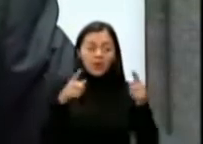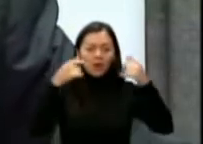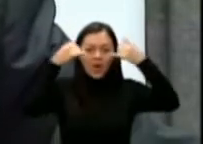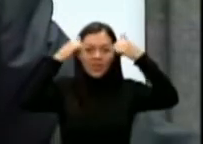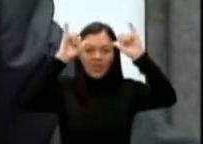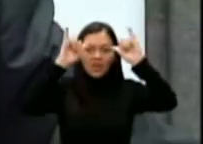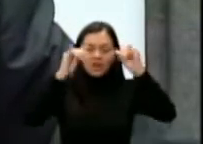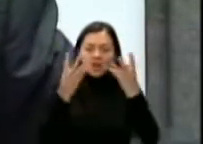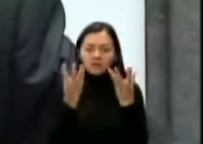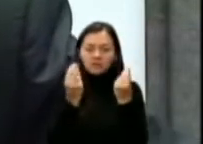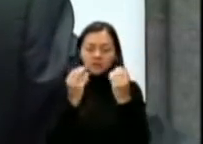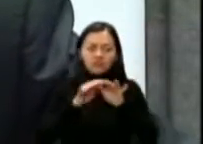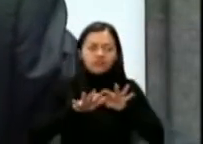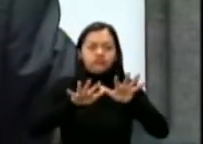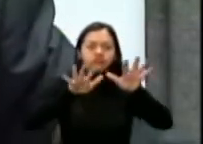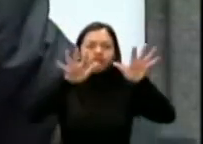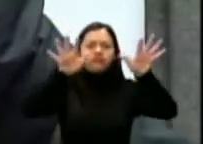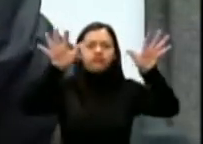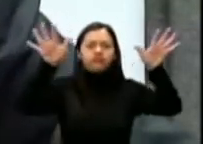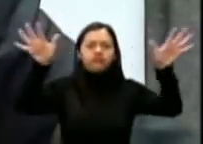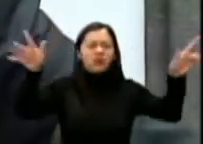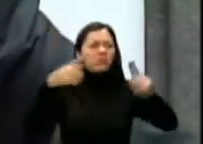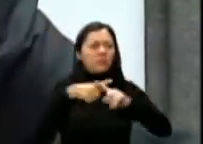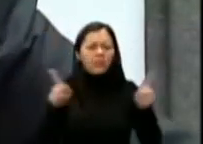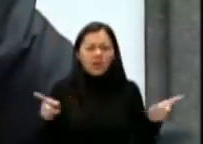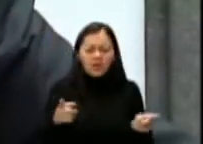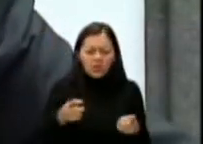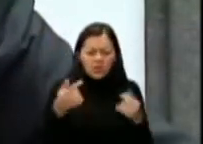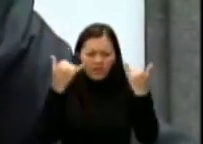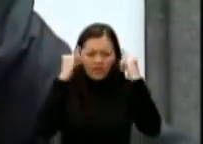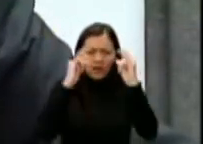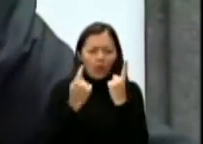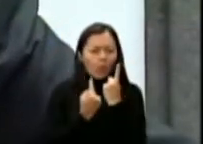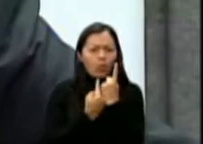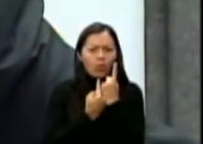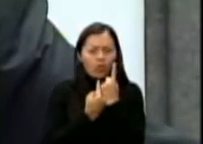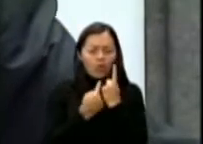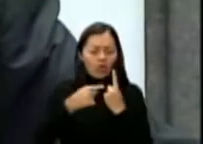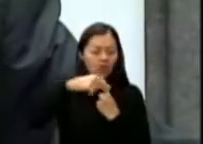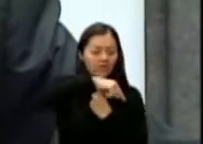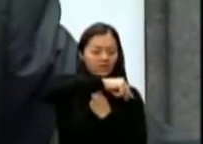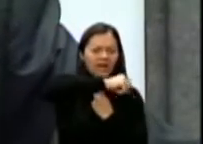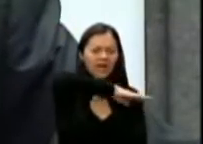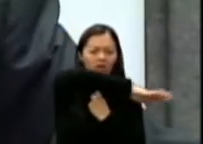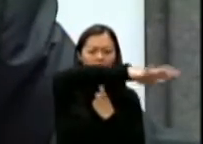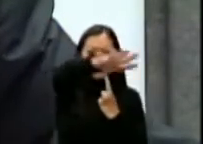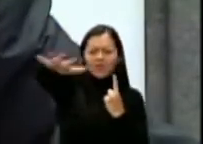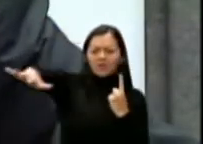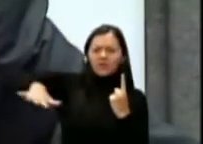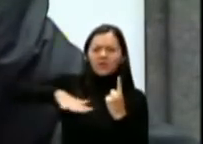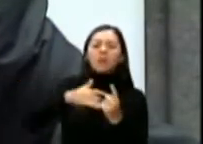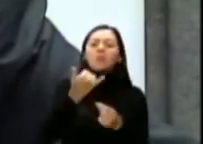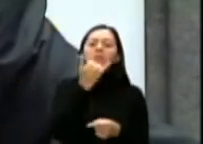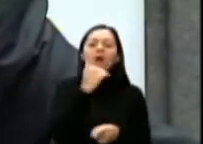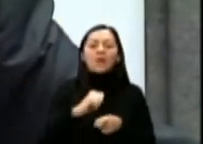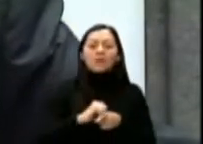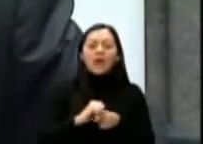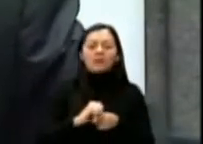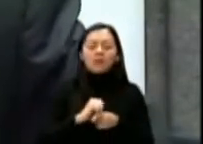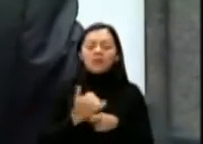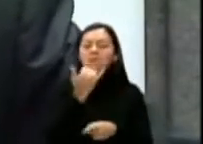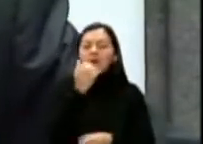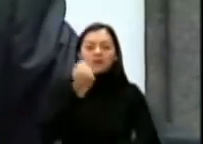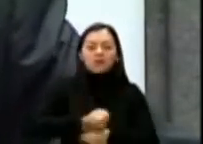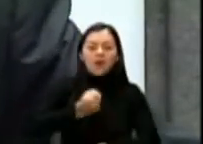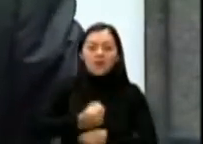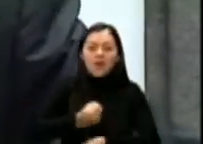donde hay menos una vaca por hectárea y eso no son prácticas ancestrales esencialmente son malas prácticas que tienen que ser